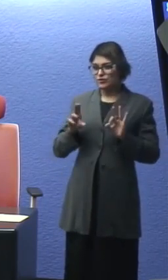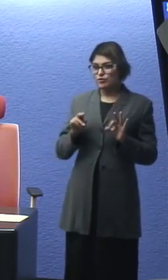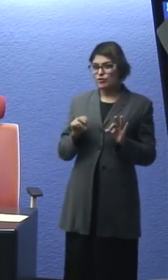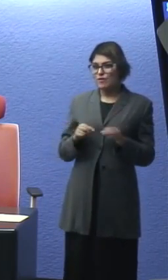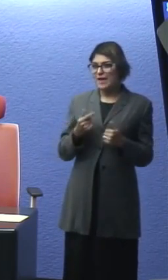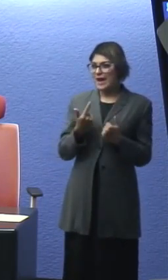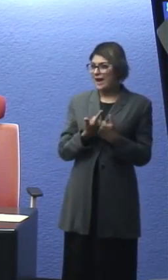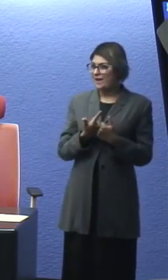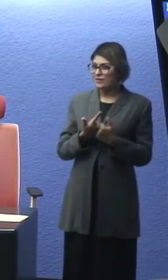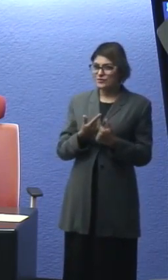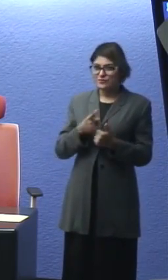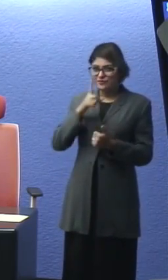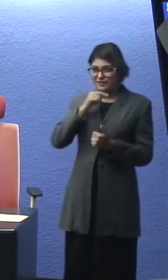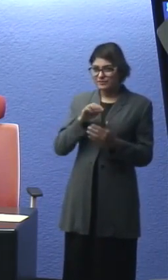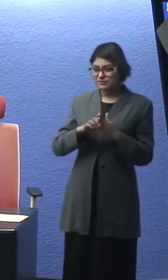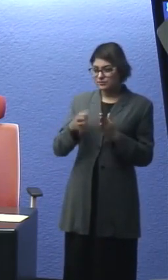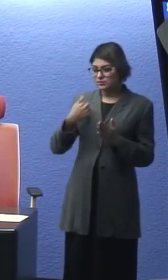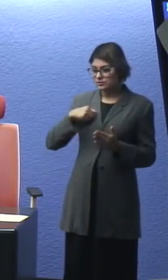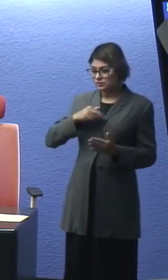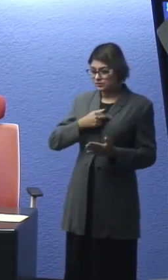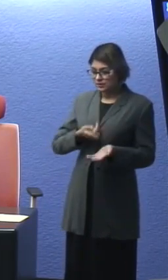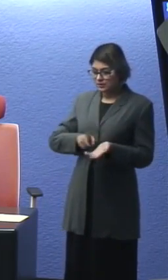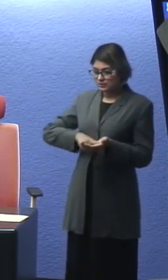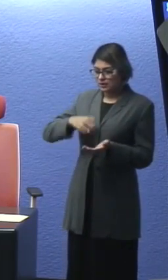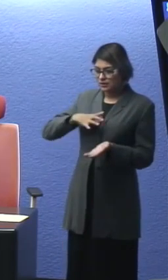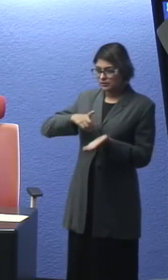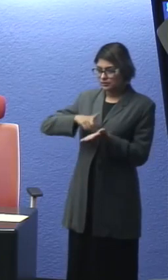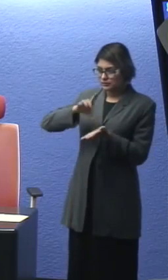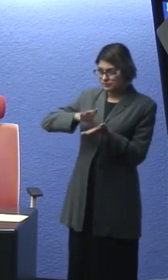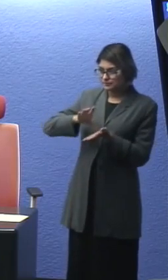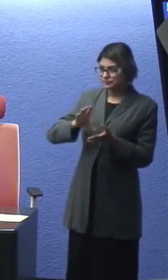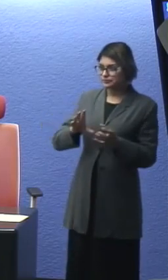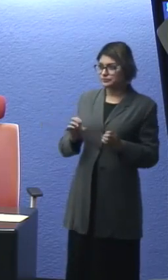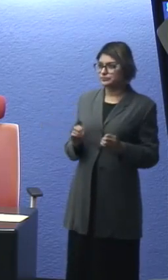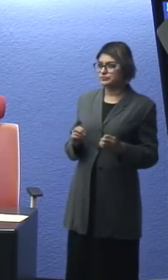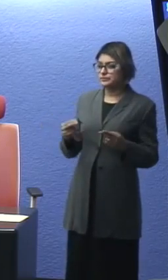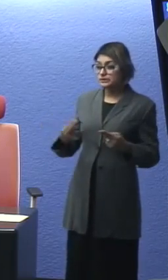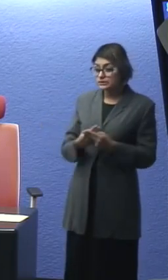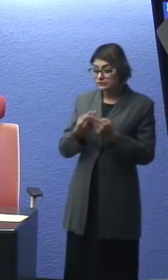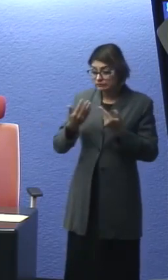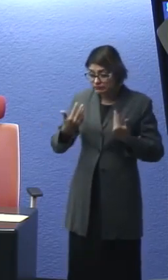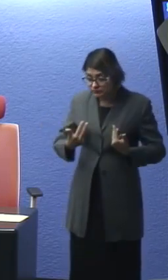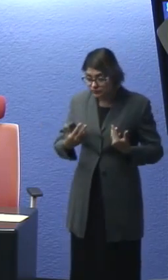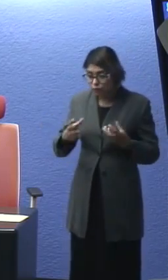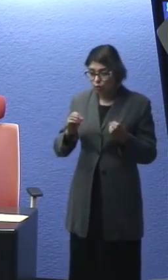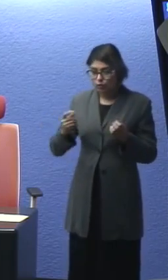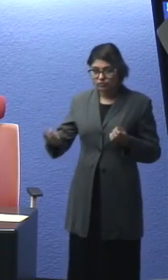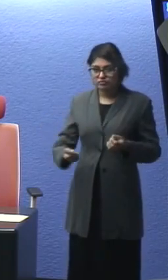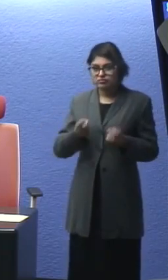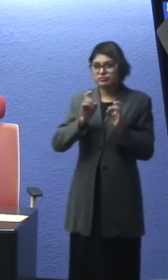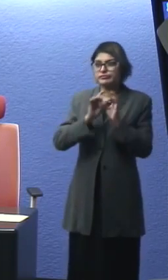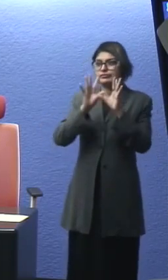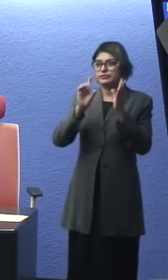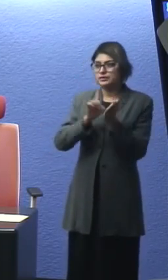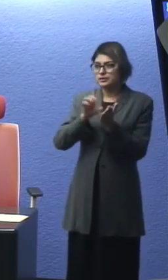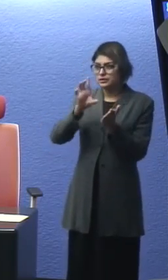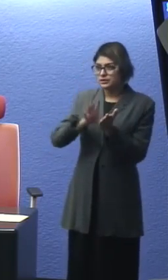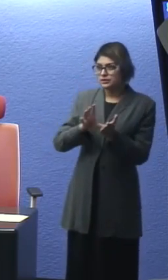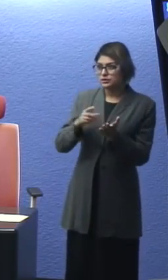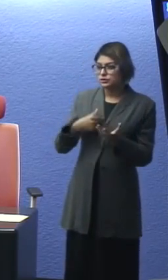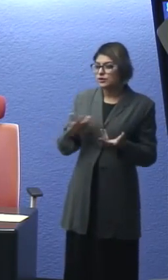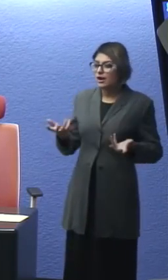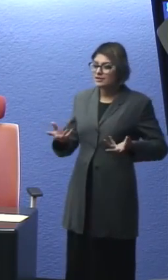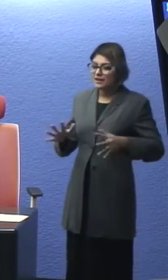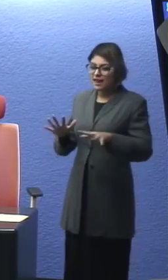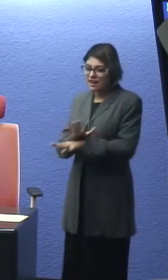con discapacidad. O sea, nosotros nacimos así o estamos así y no hay mucho que se pueda hacer para cambiarlo. Pero